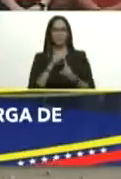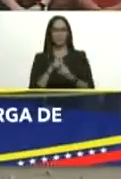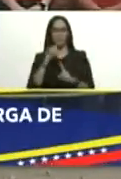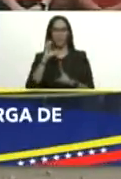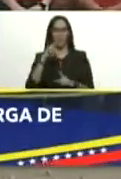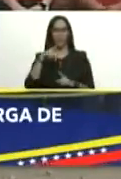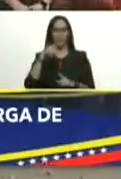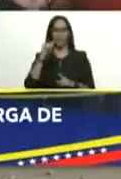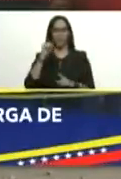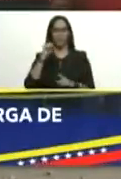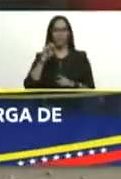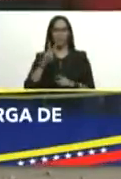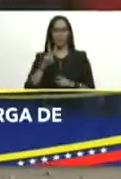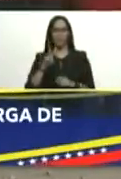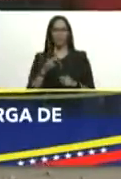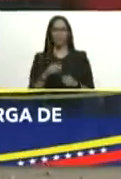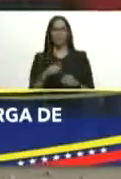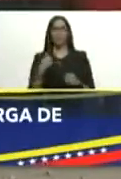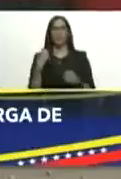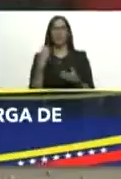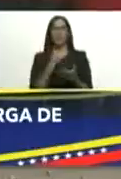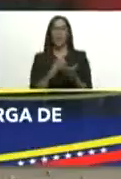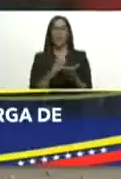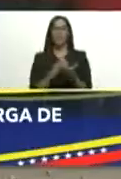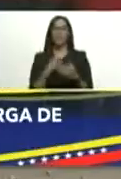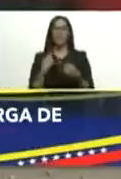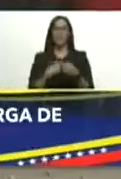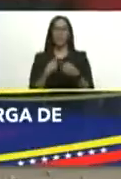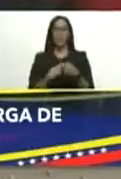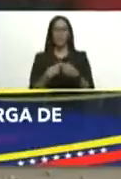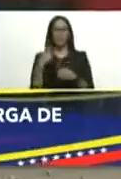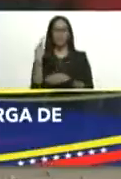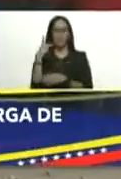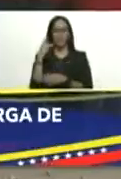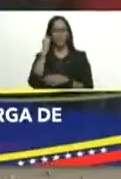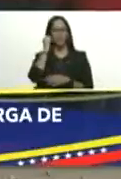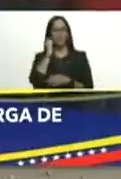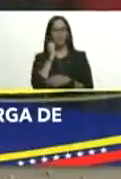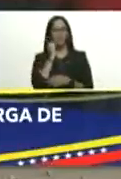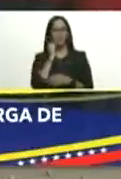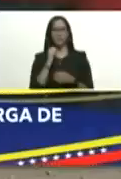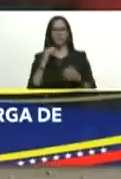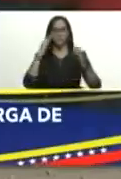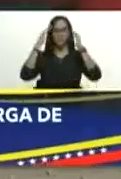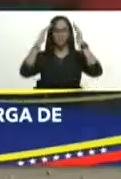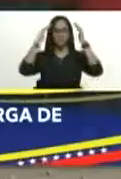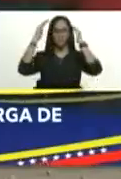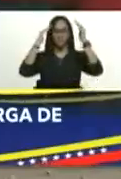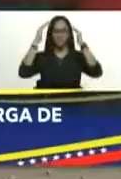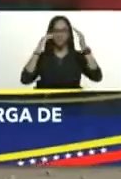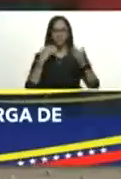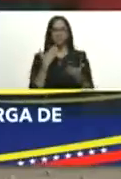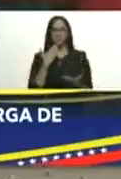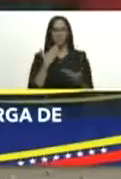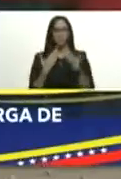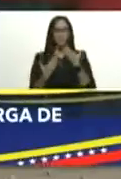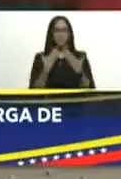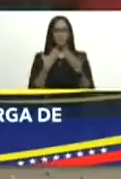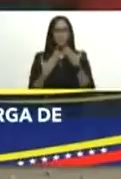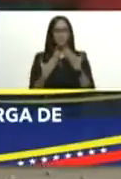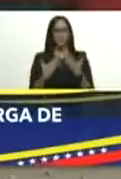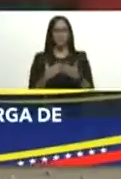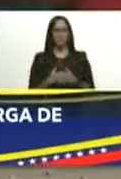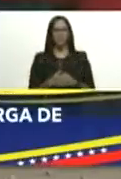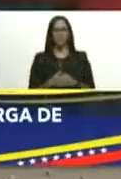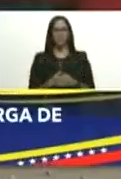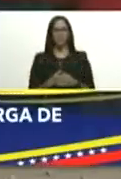EPSD, Katia Gas, en Katia, en la parroquia Sucre, saludamos y agradecemos esta excelente herramienta